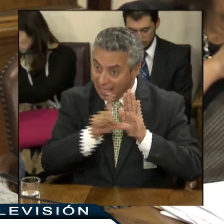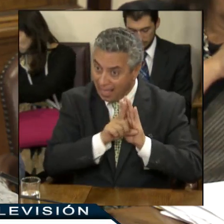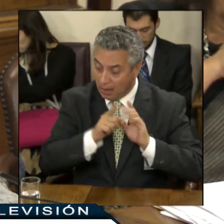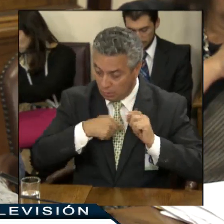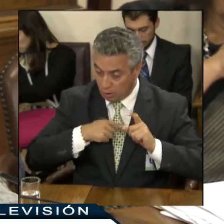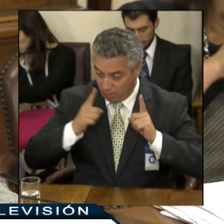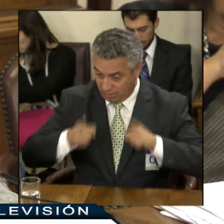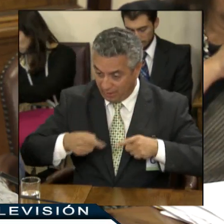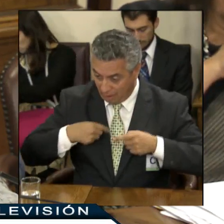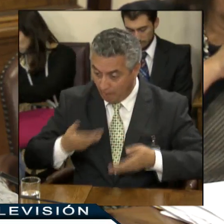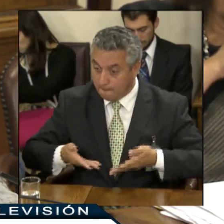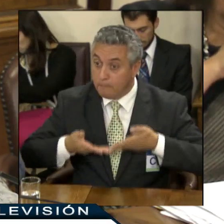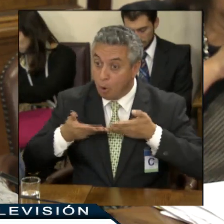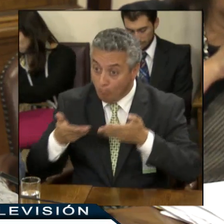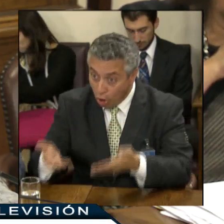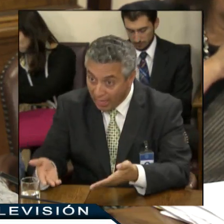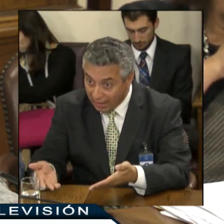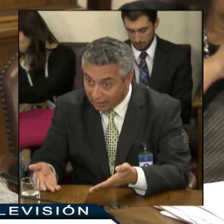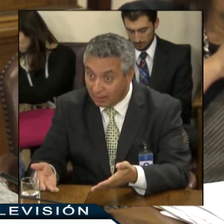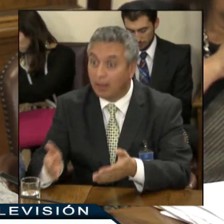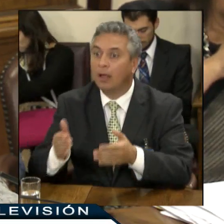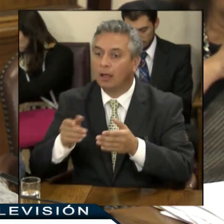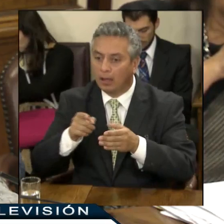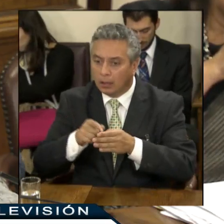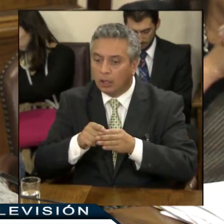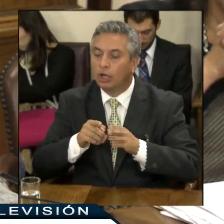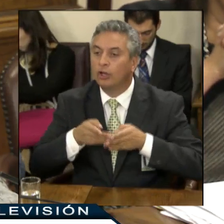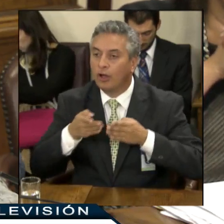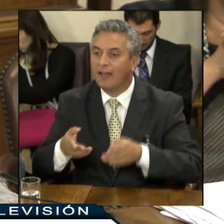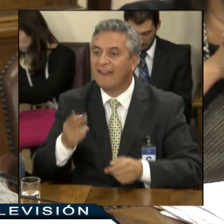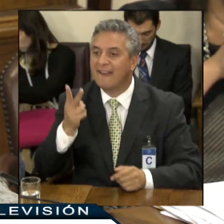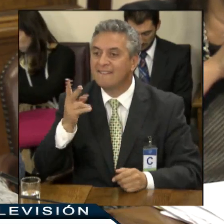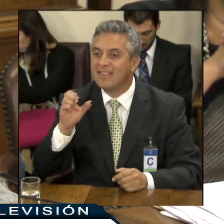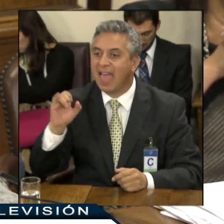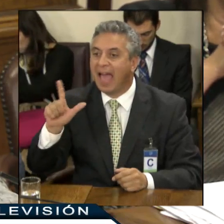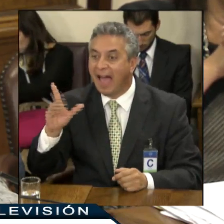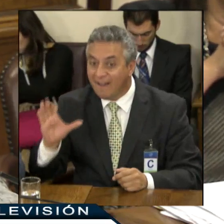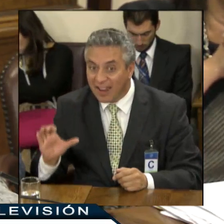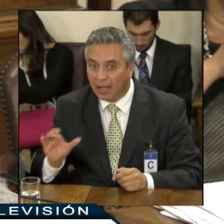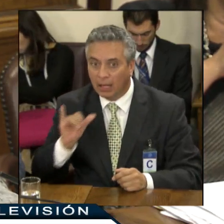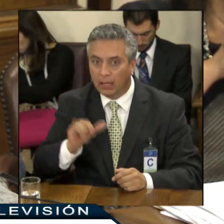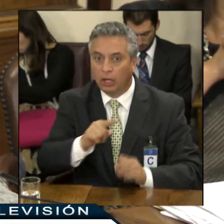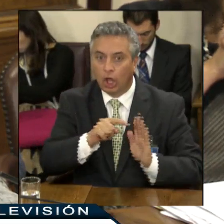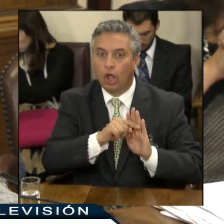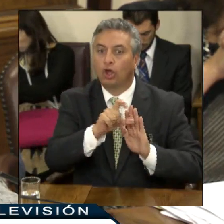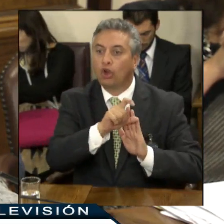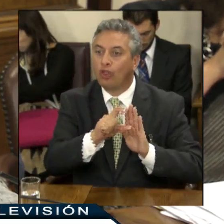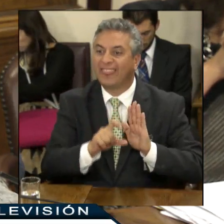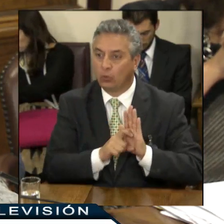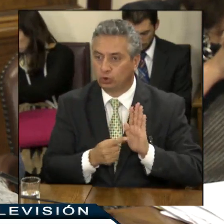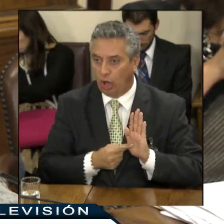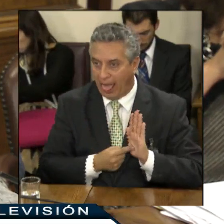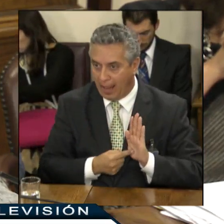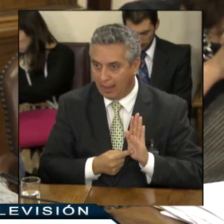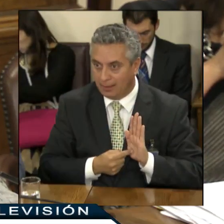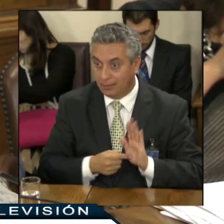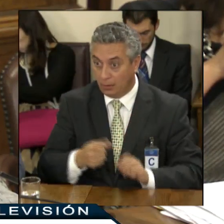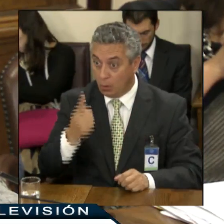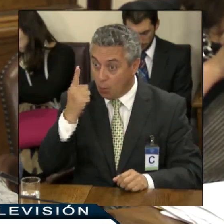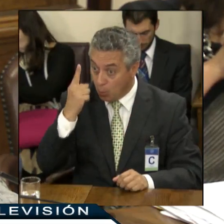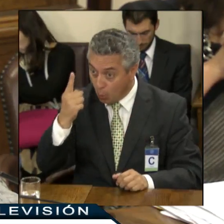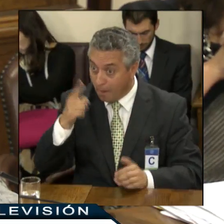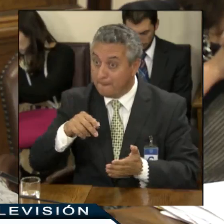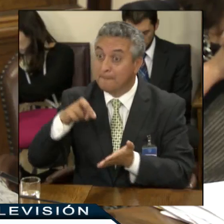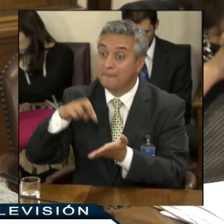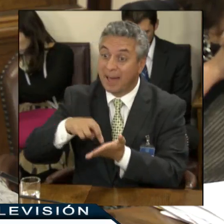proponer sean viables y sean constitucionales cuando un parlamentario